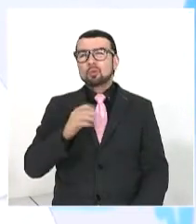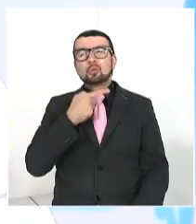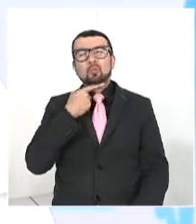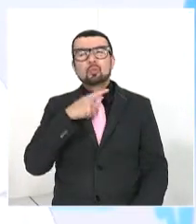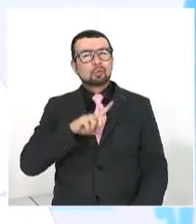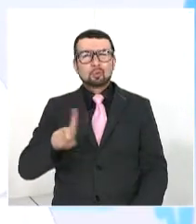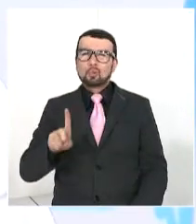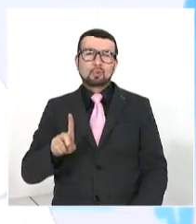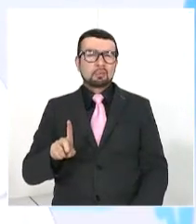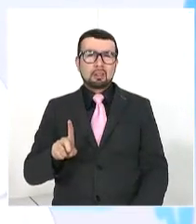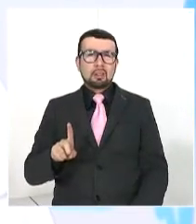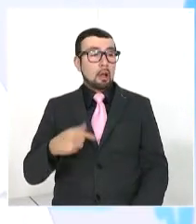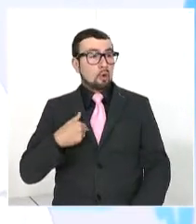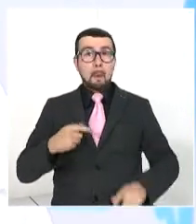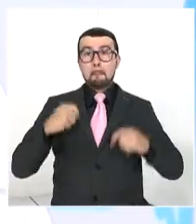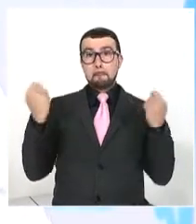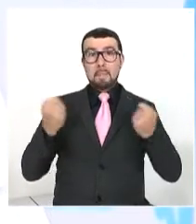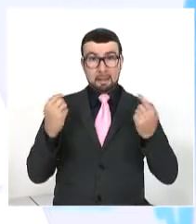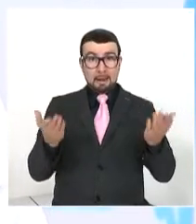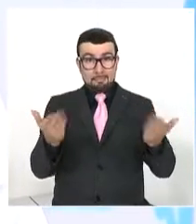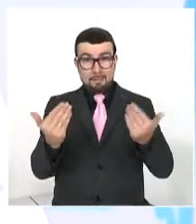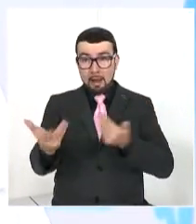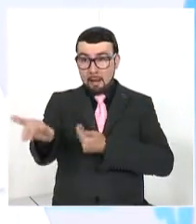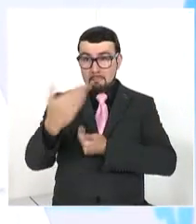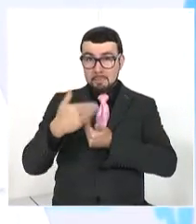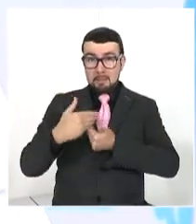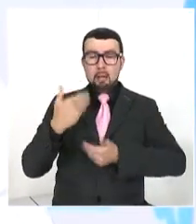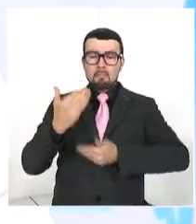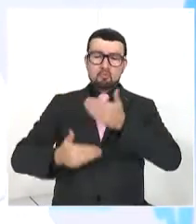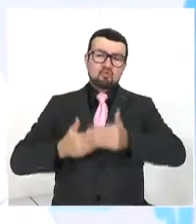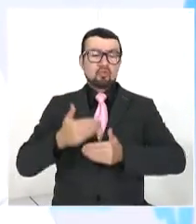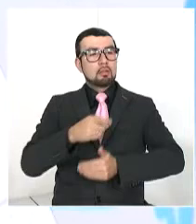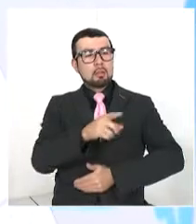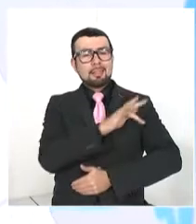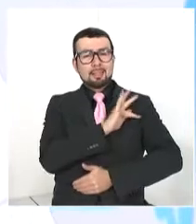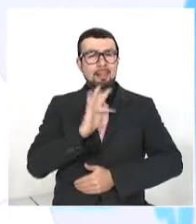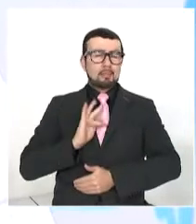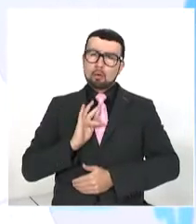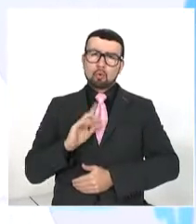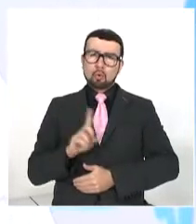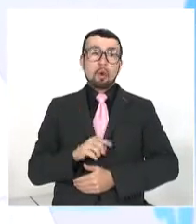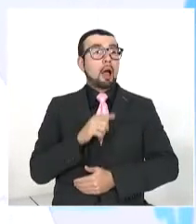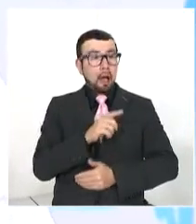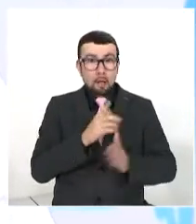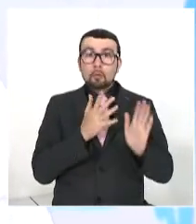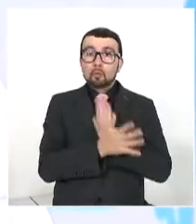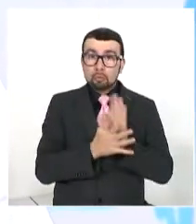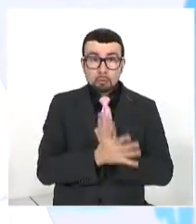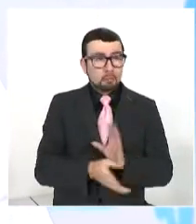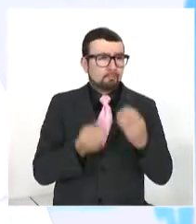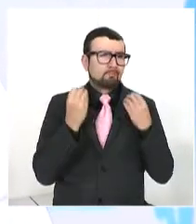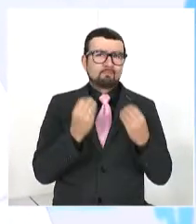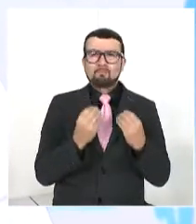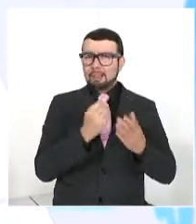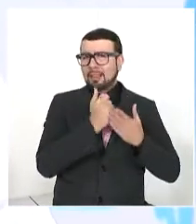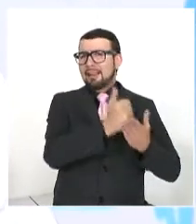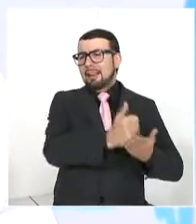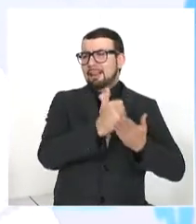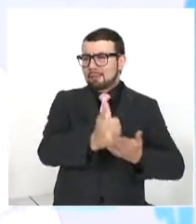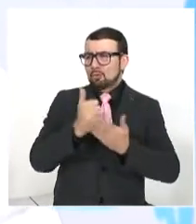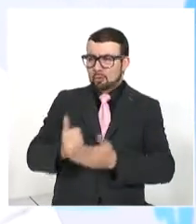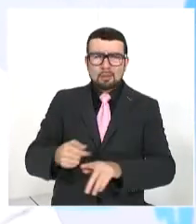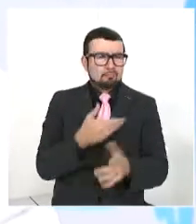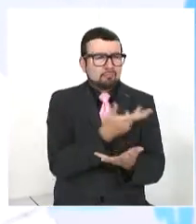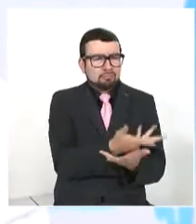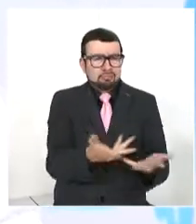programas, porque yo no estoy vendiendo un proceso terapéutico, estamos contando que hay muchas cosas para poder